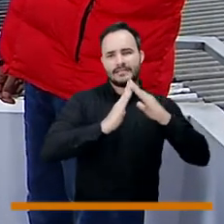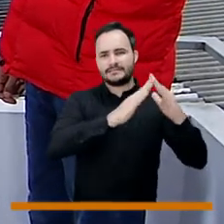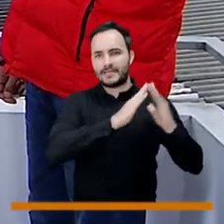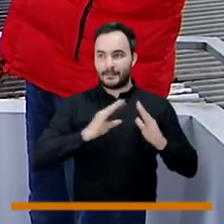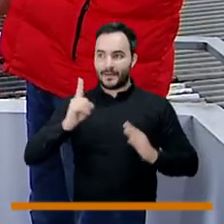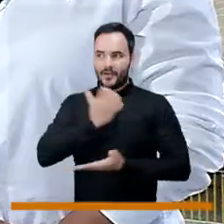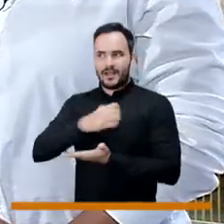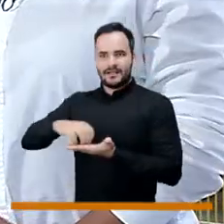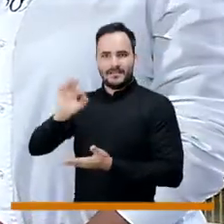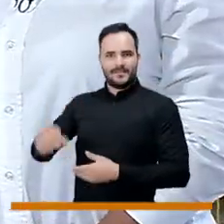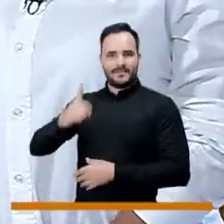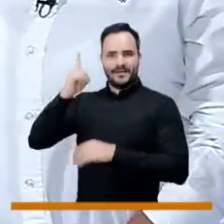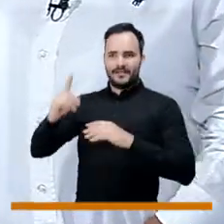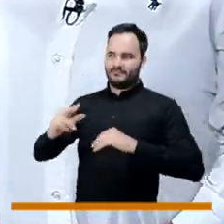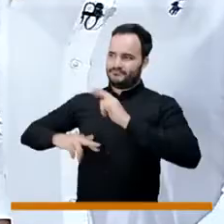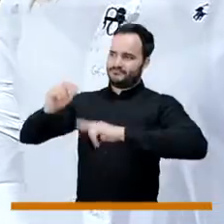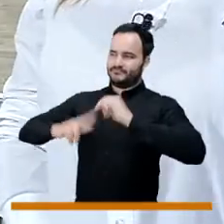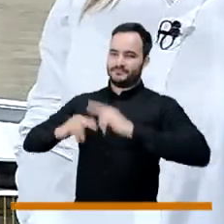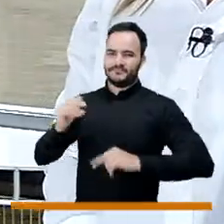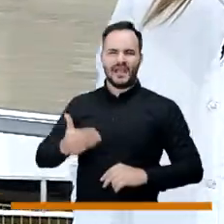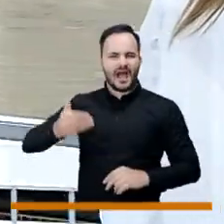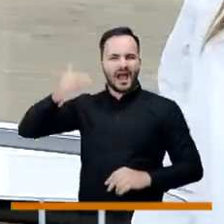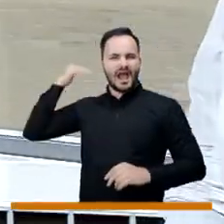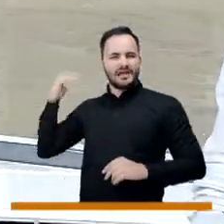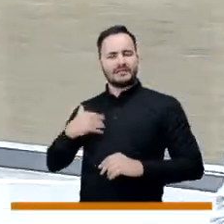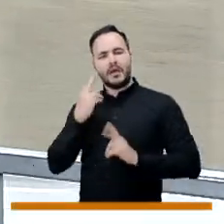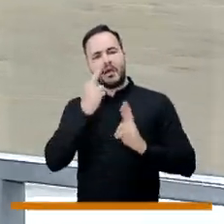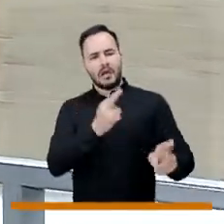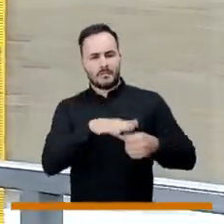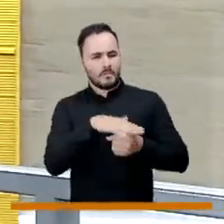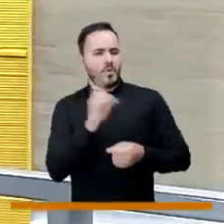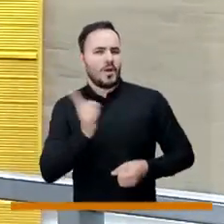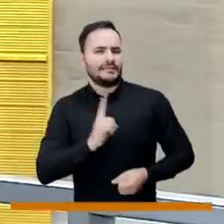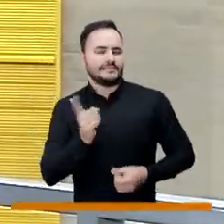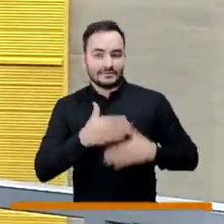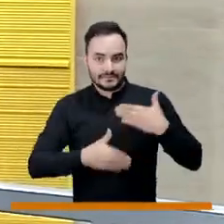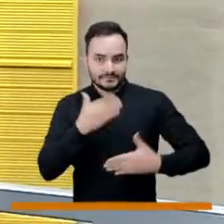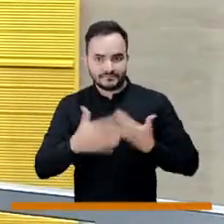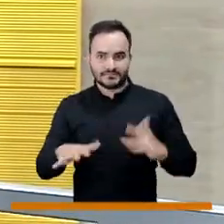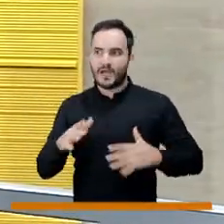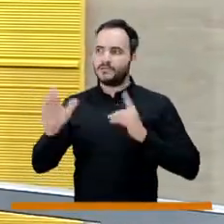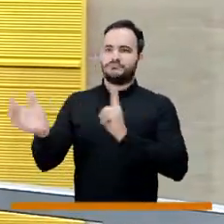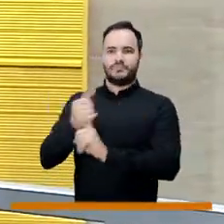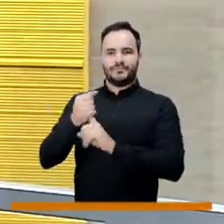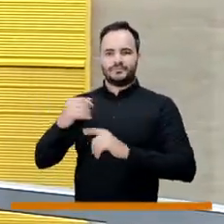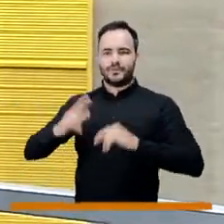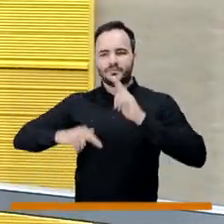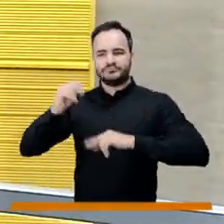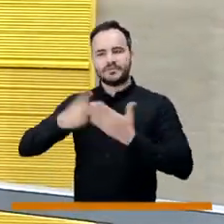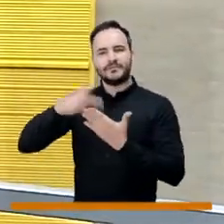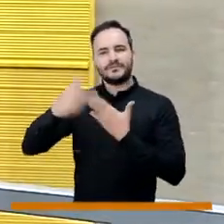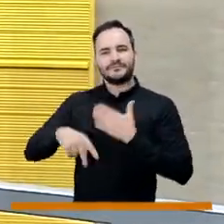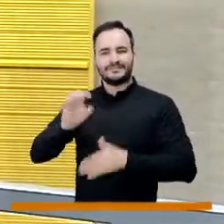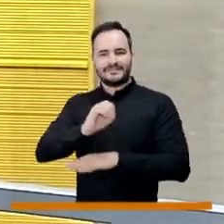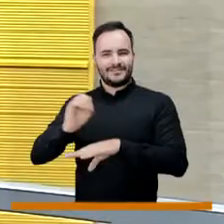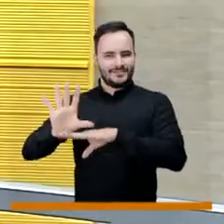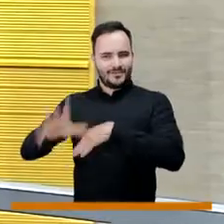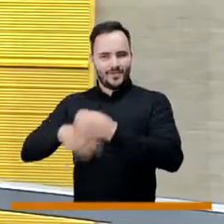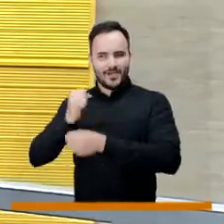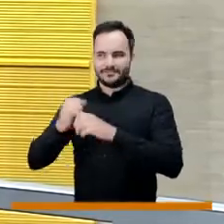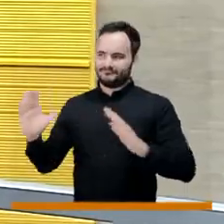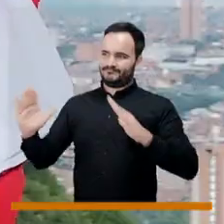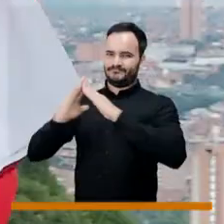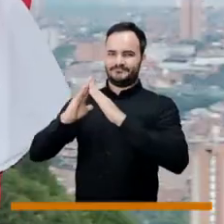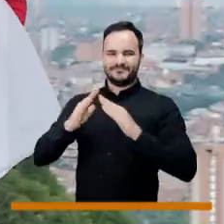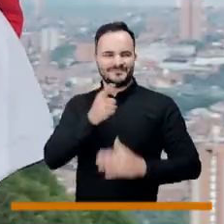reconocido por la administración y obtienen este gran triunfo que es hacer realidad el jardín infantil buen comienzo qué significa para